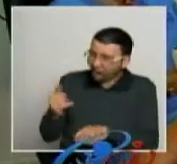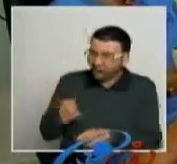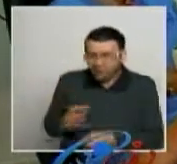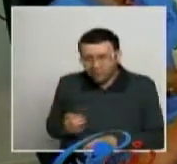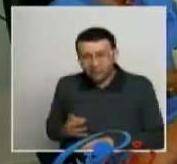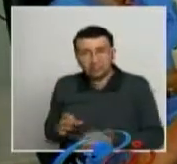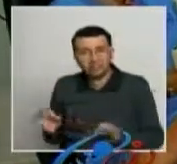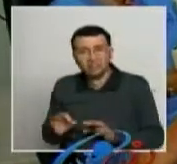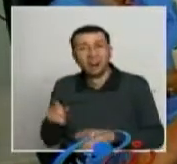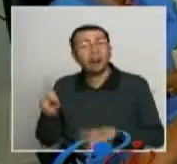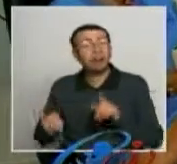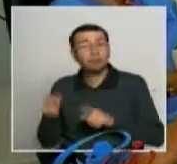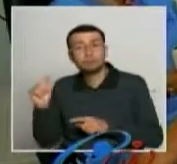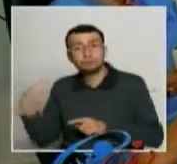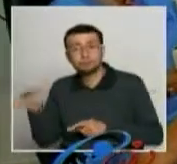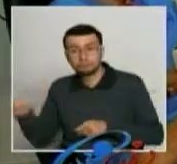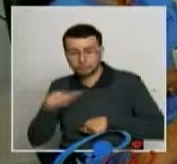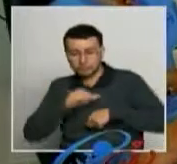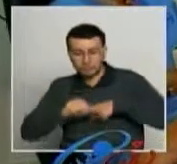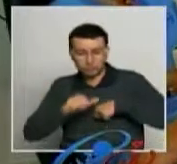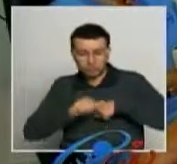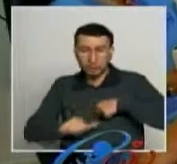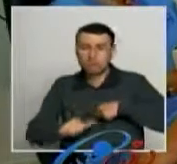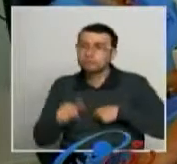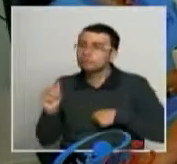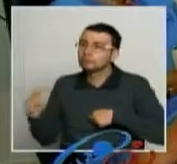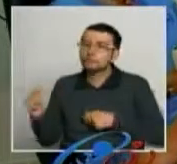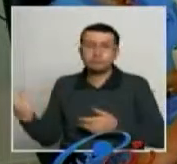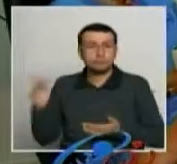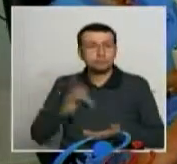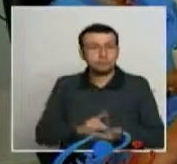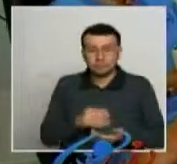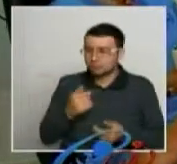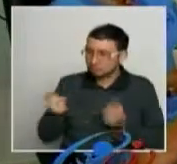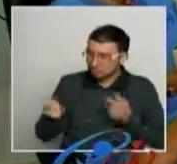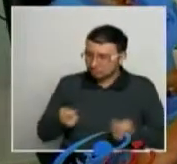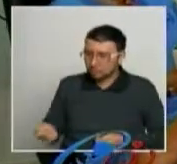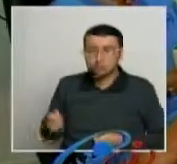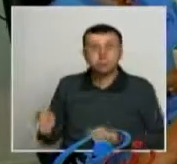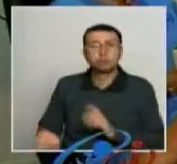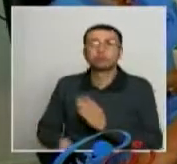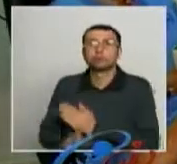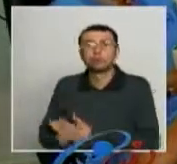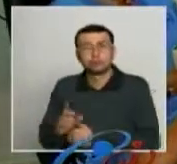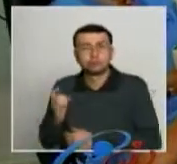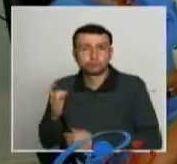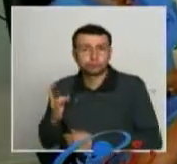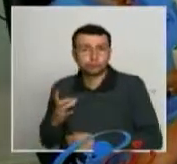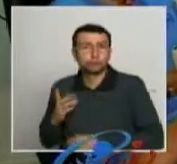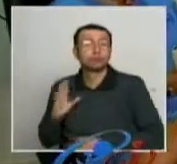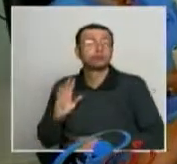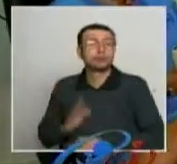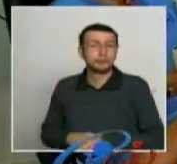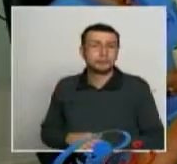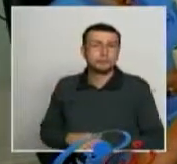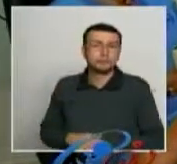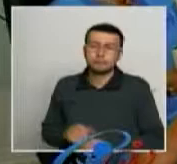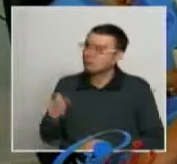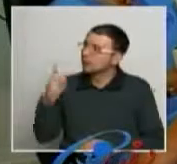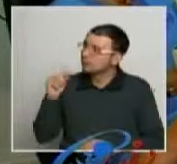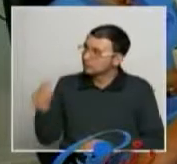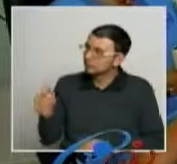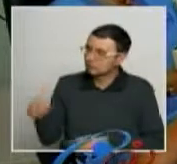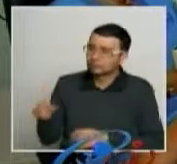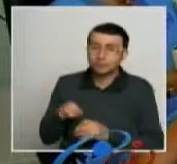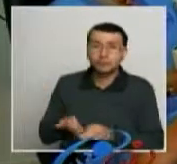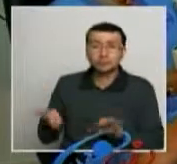estos pacientes se llevan a cirugía y el paciente sigue presentando el dolor. Y una de las cosas fundamentales que fue la que dijo el doctor, y